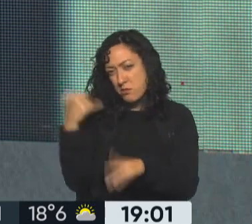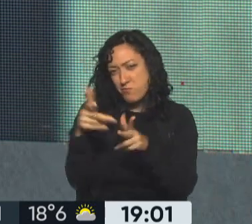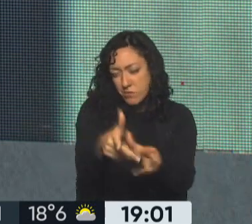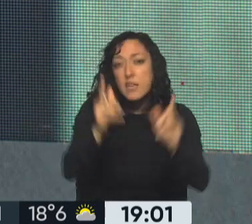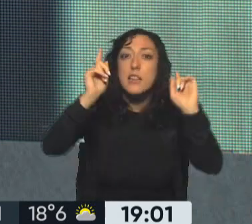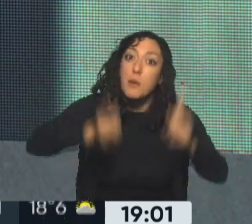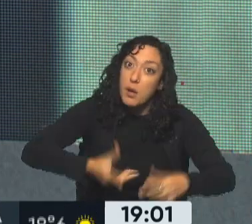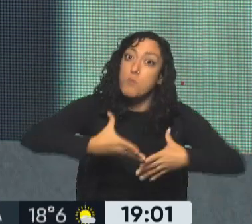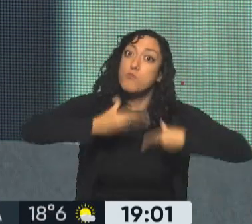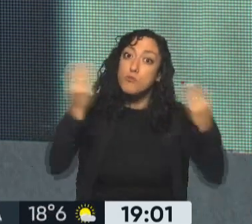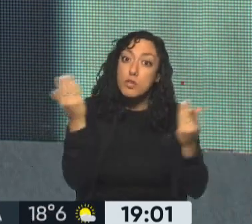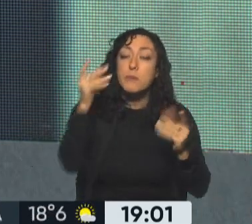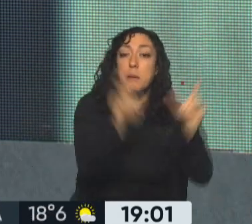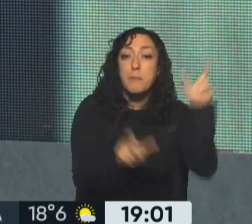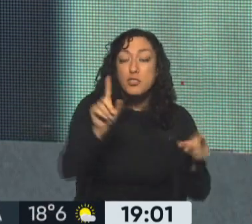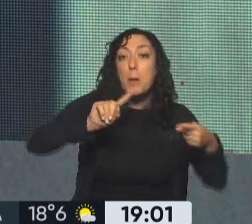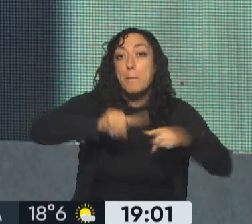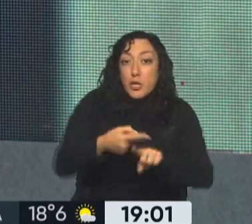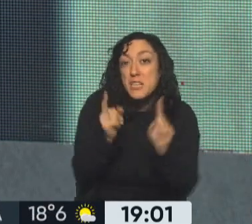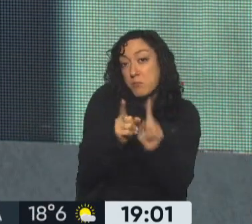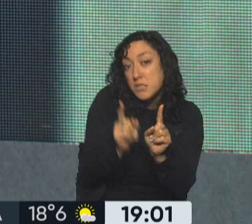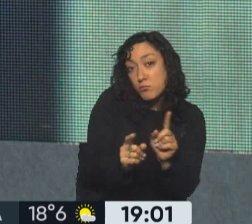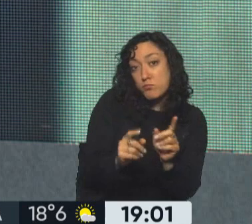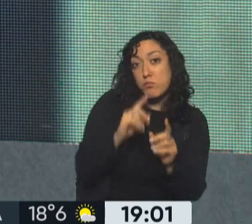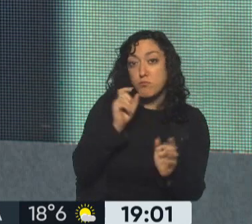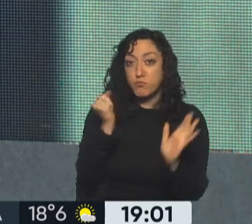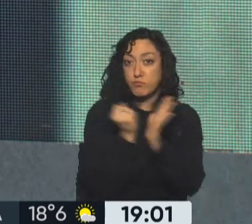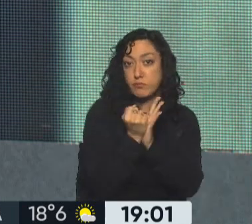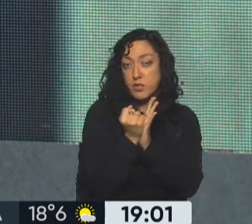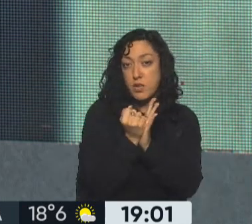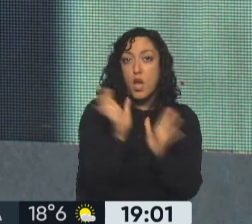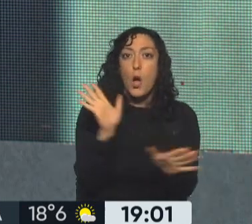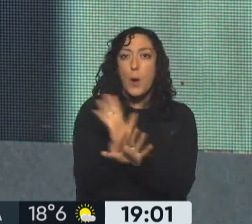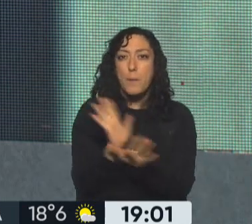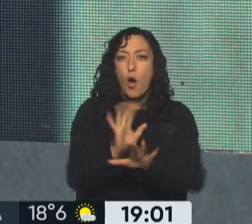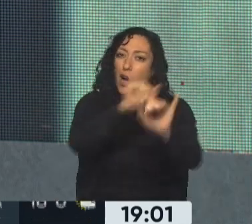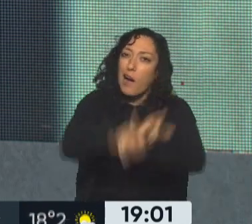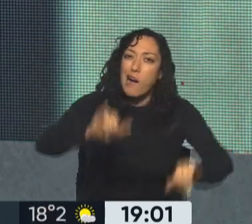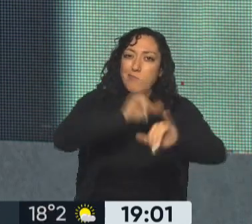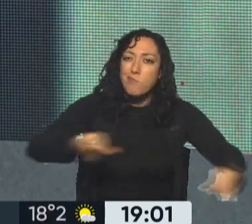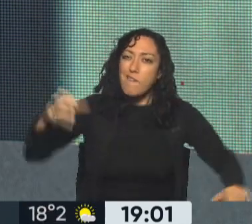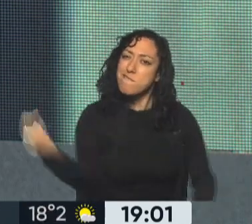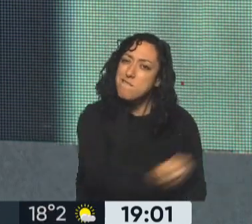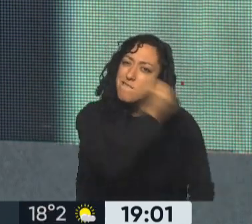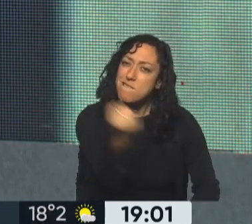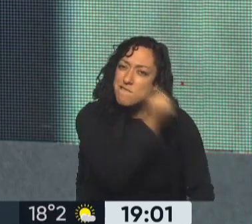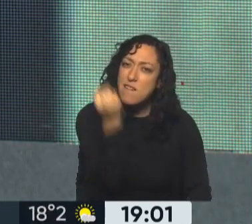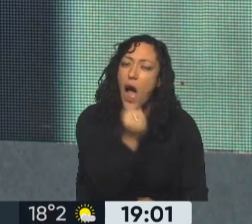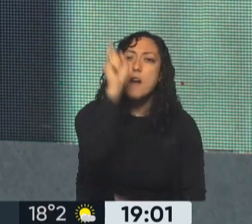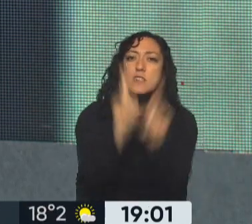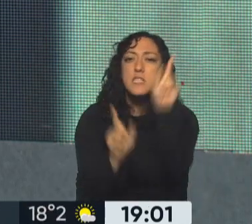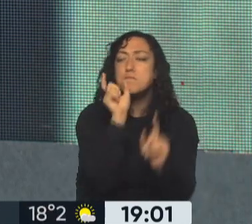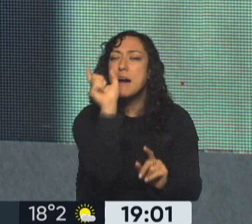veces también son utilizados desde el ámbito de la política, ¿no? En este afán de querer hacer una campaña, muchas veces se recurre